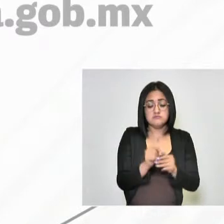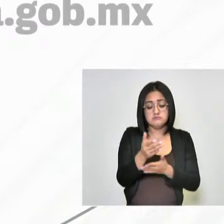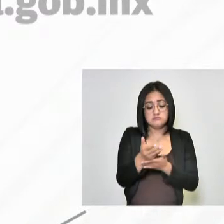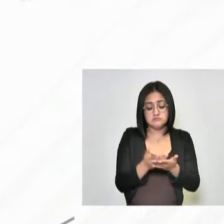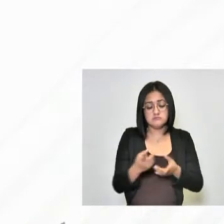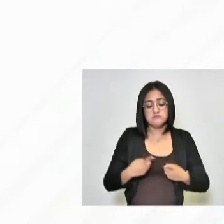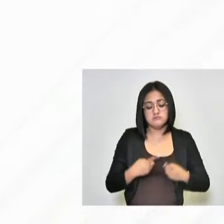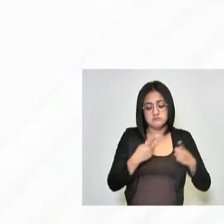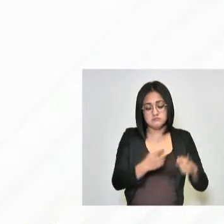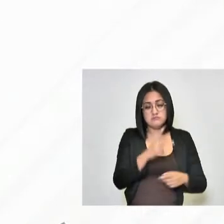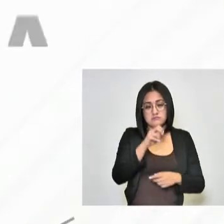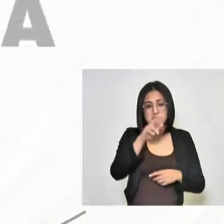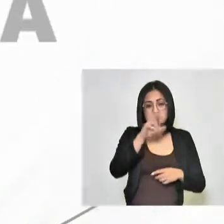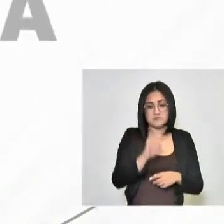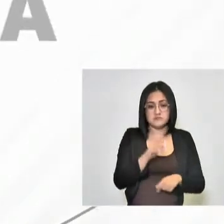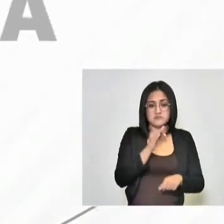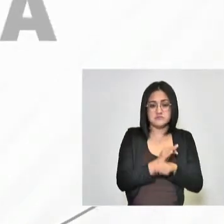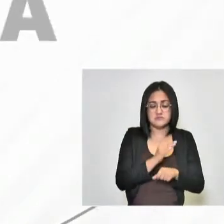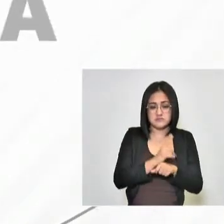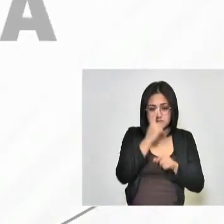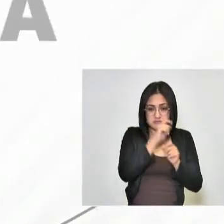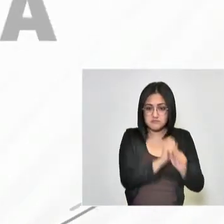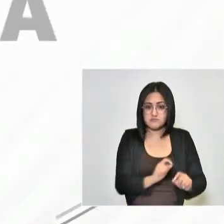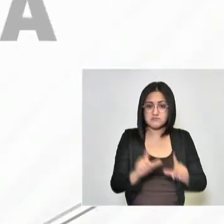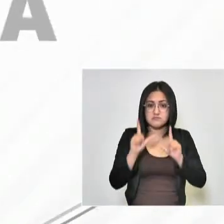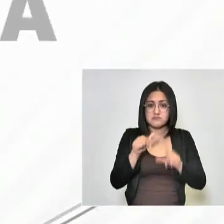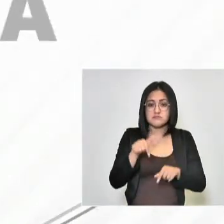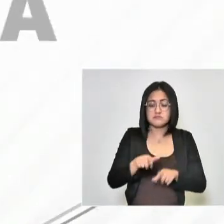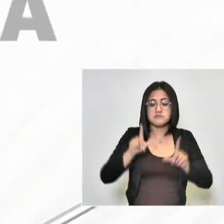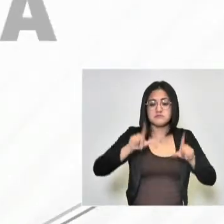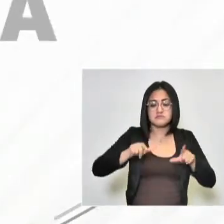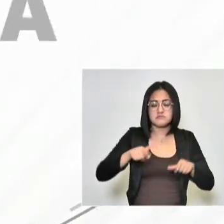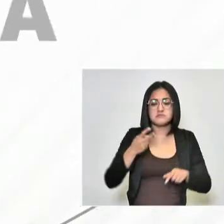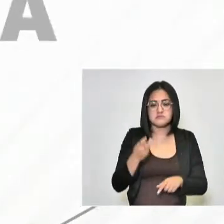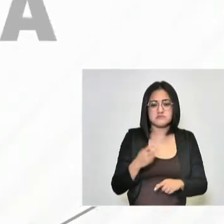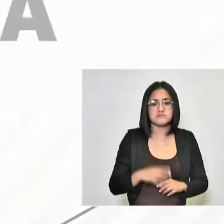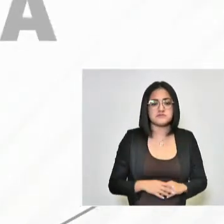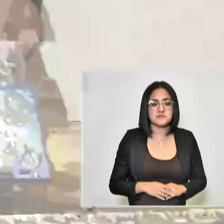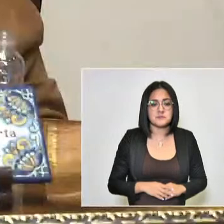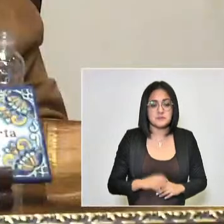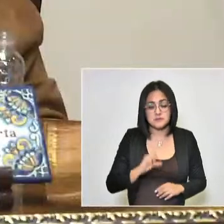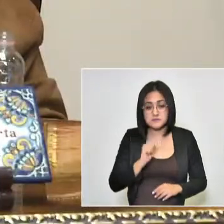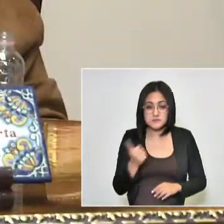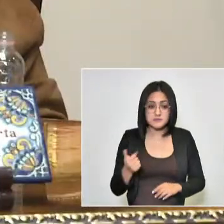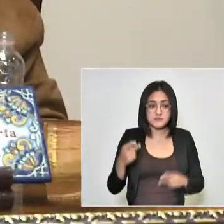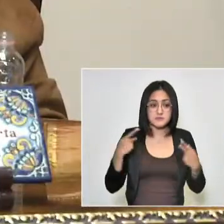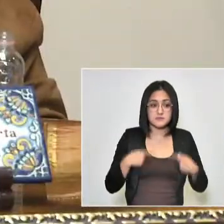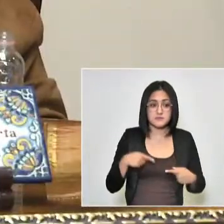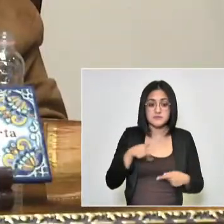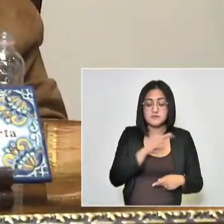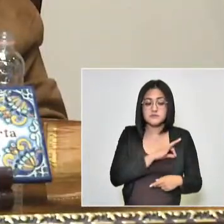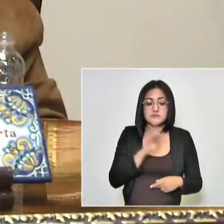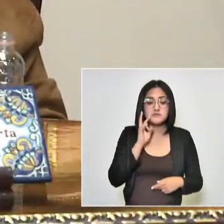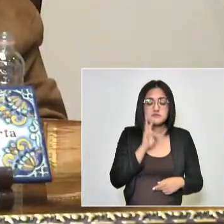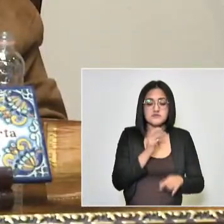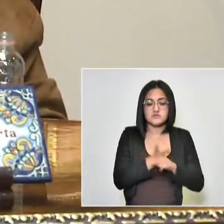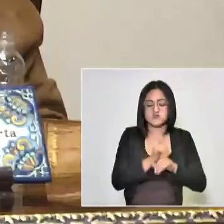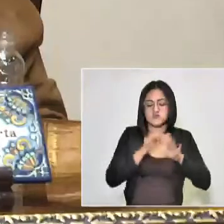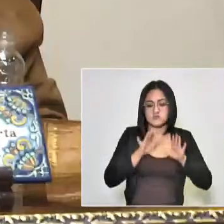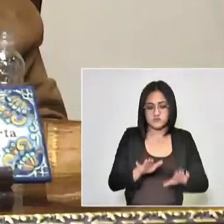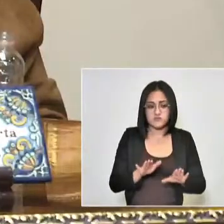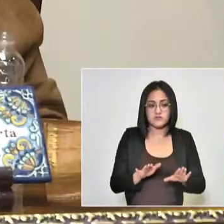se lo entregues a Verónica Vélez para que lo metas en la página, ¿sí? Y todos los medios puedan consultar esta